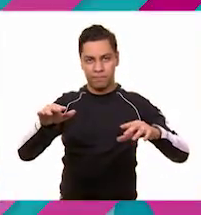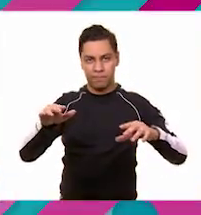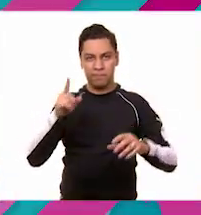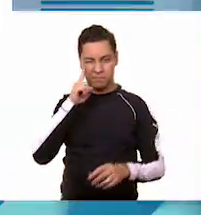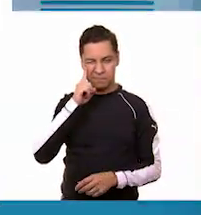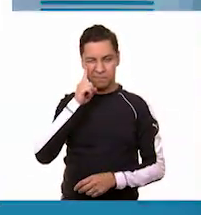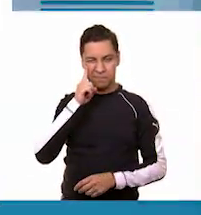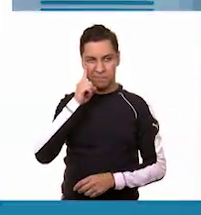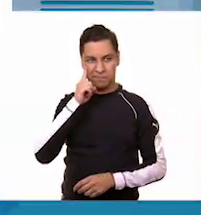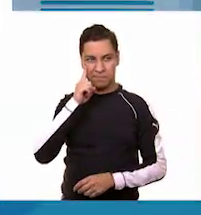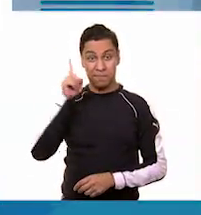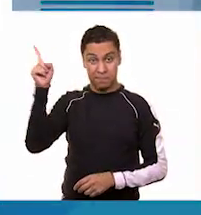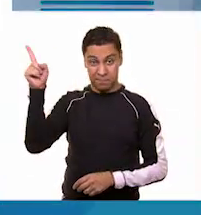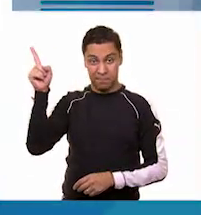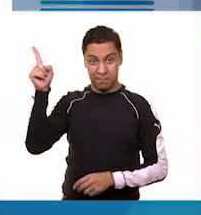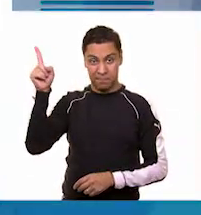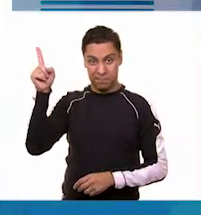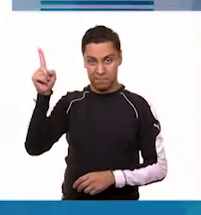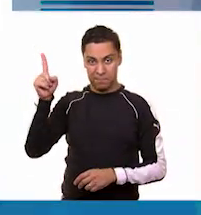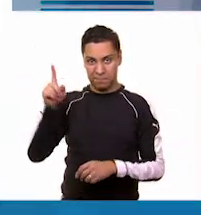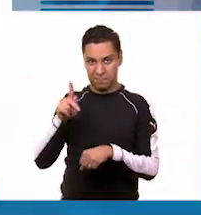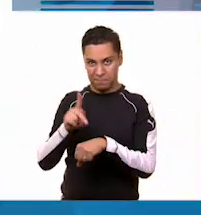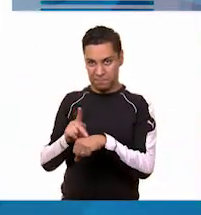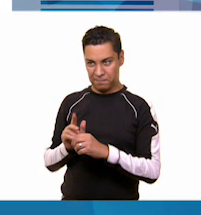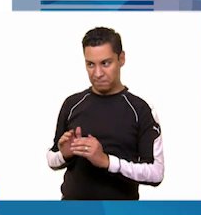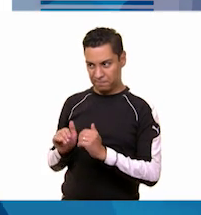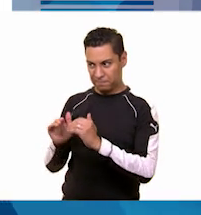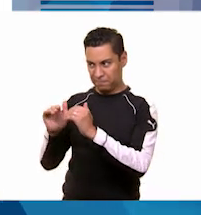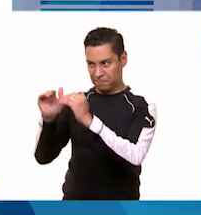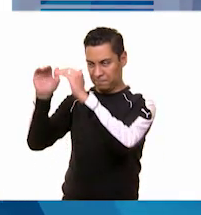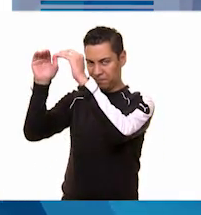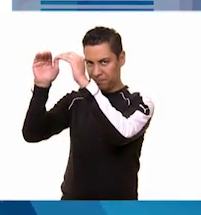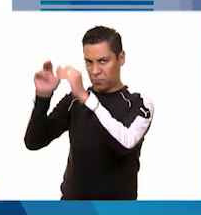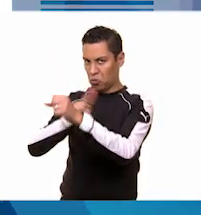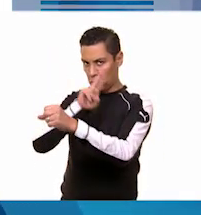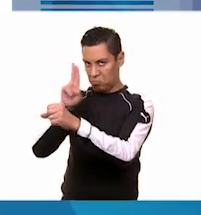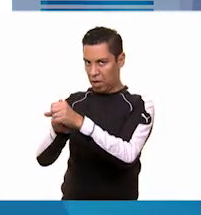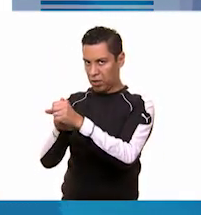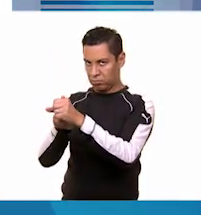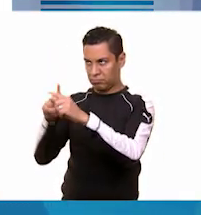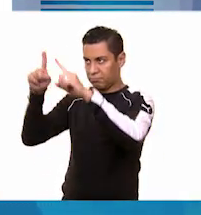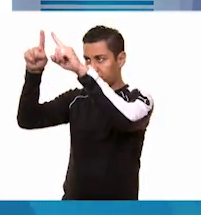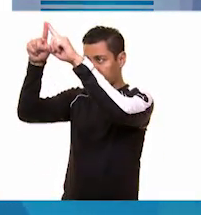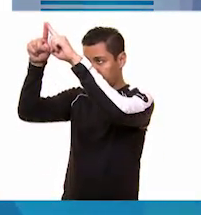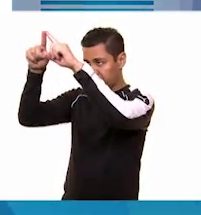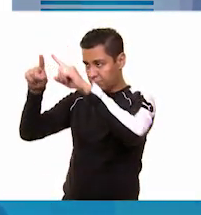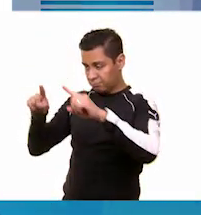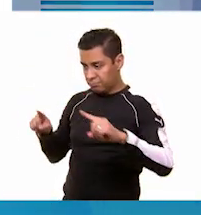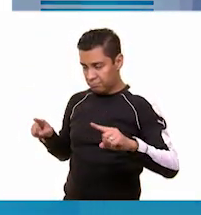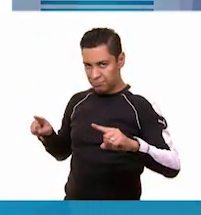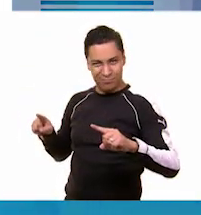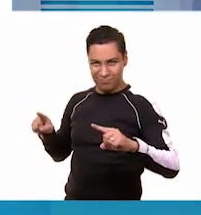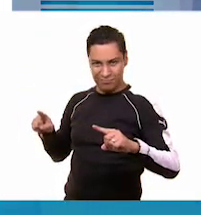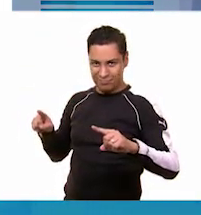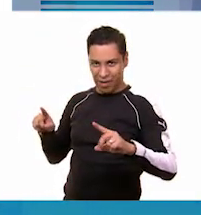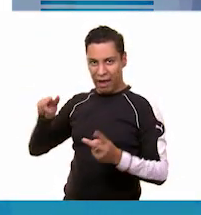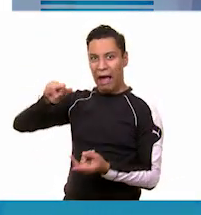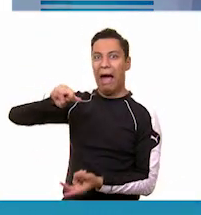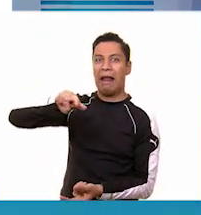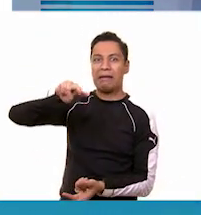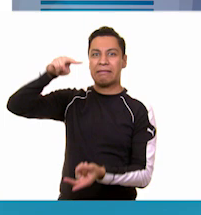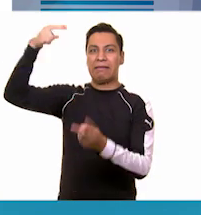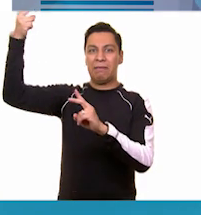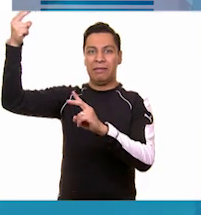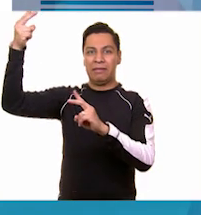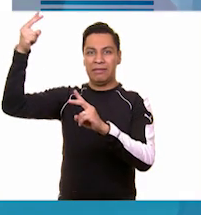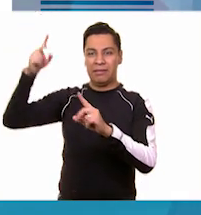vemos, está en contraposición a la pirámide que conocemos normalmente, como a las de Teotihuacán, Raulito. Esta pirámide